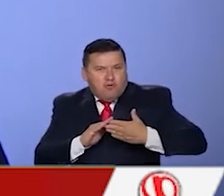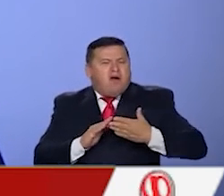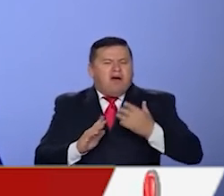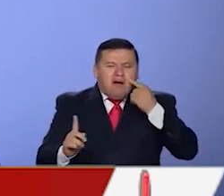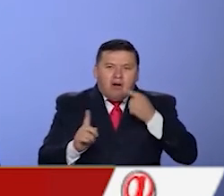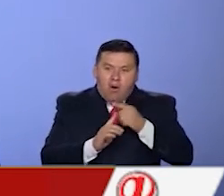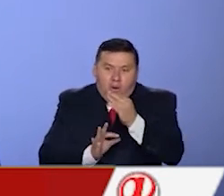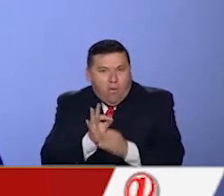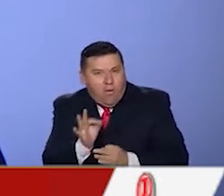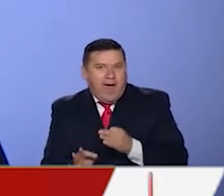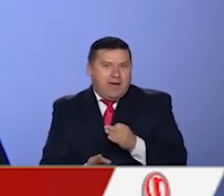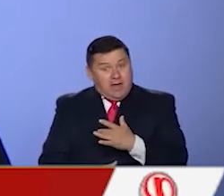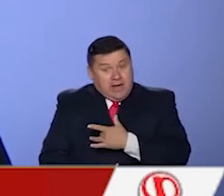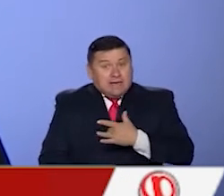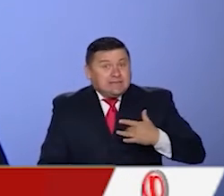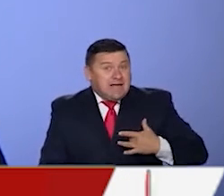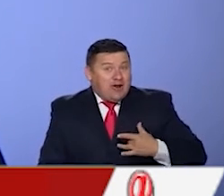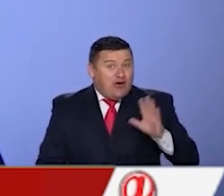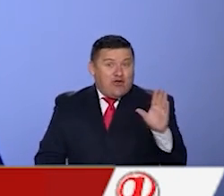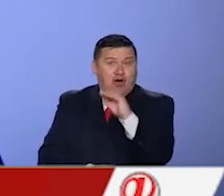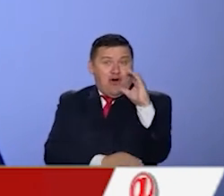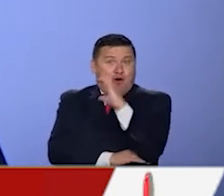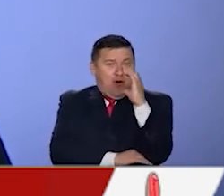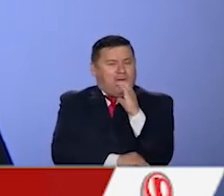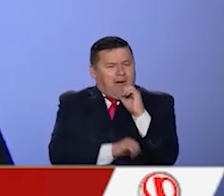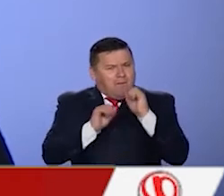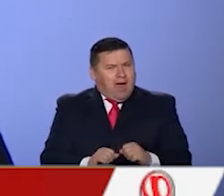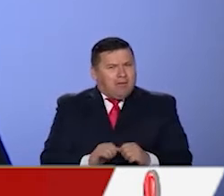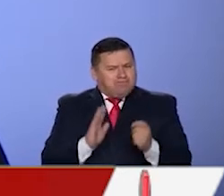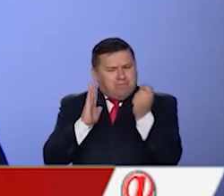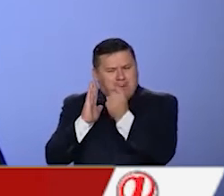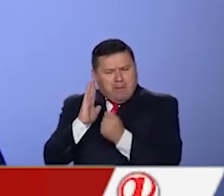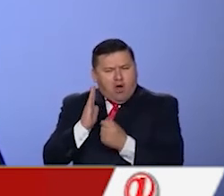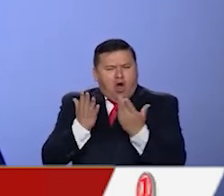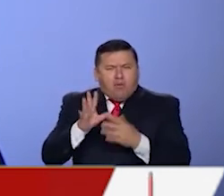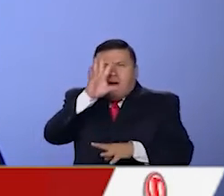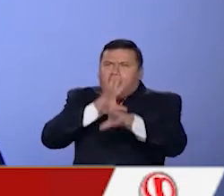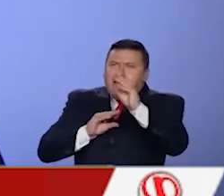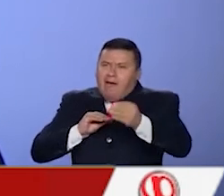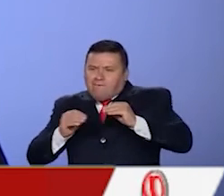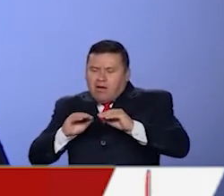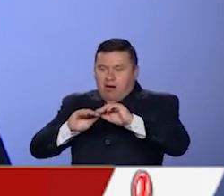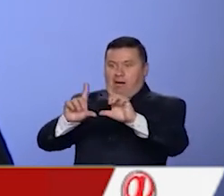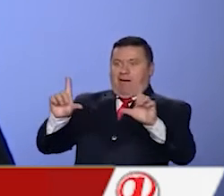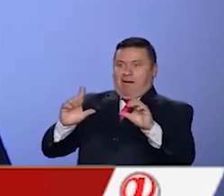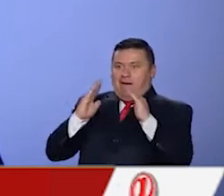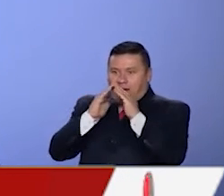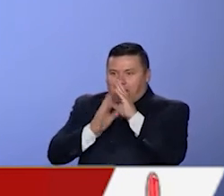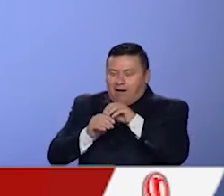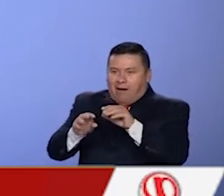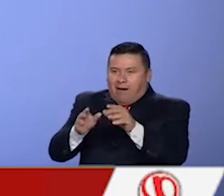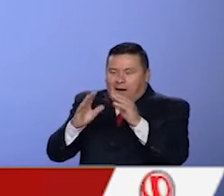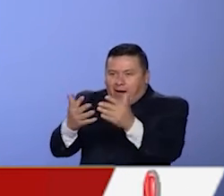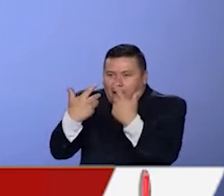comunidad en procura del cuidado, también de la salud de todos los colombianos y de poder definir nuevos métodos para aprendizajes flexibles que en una fase